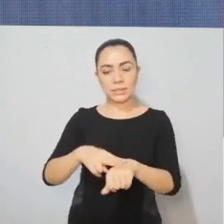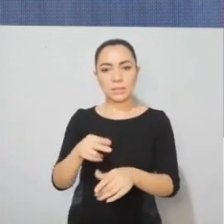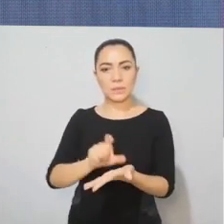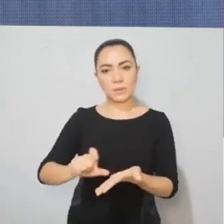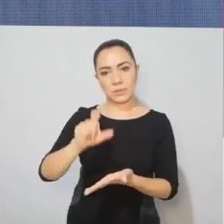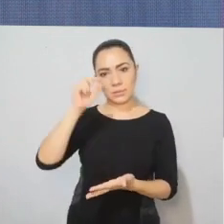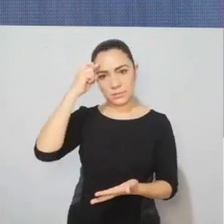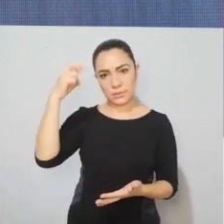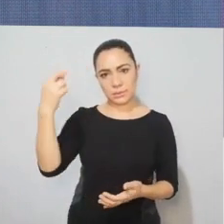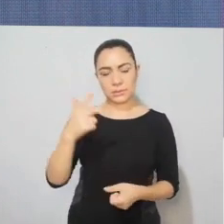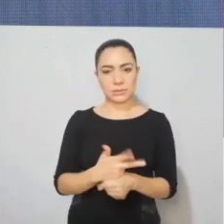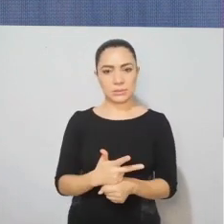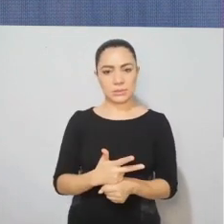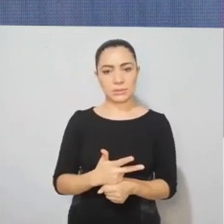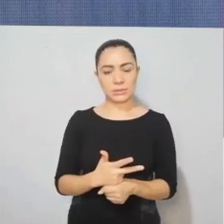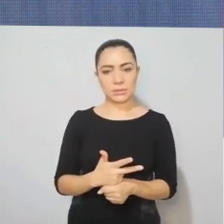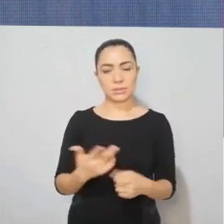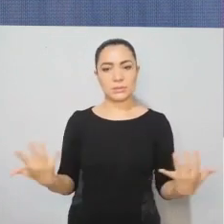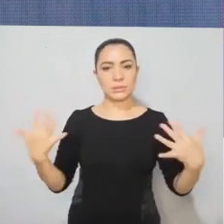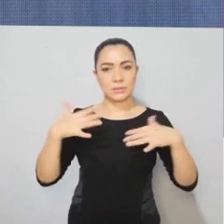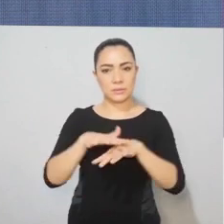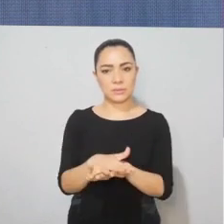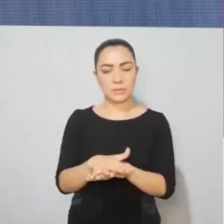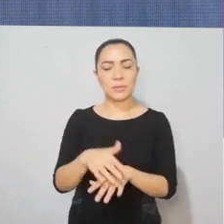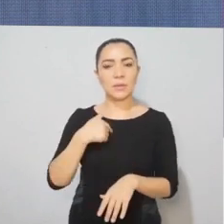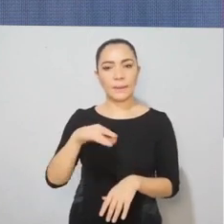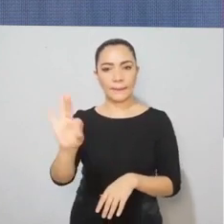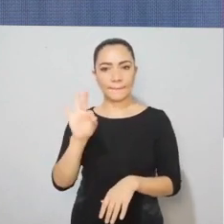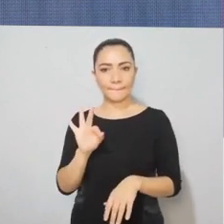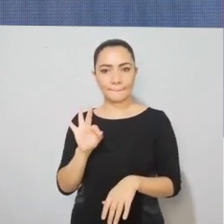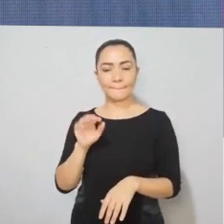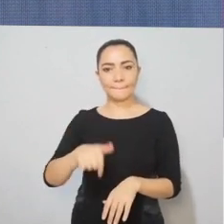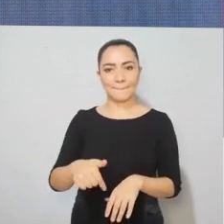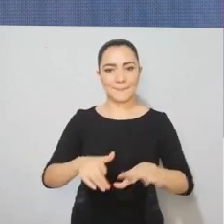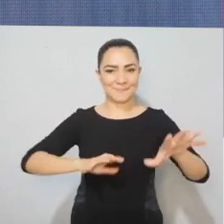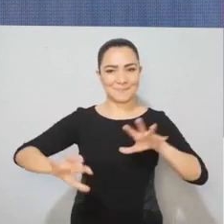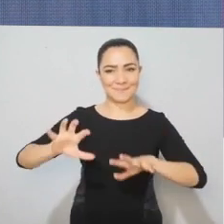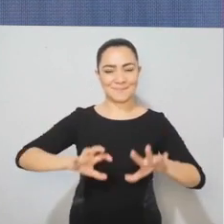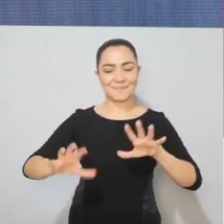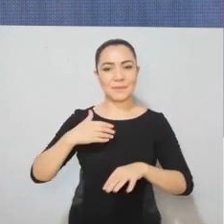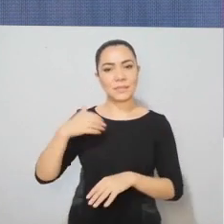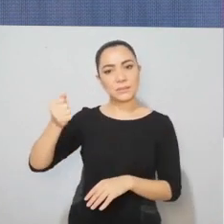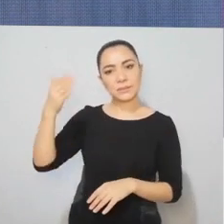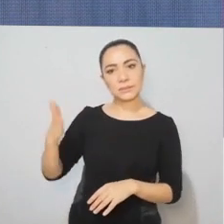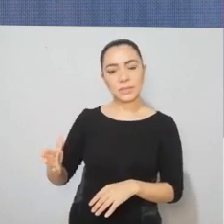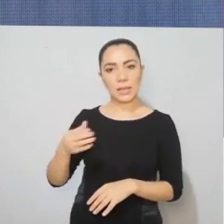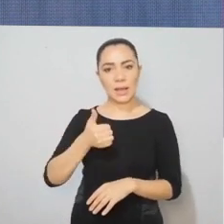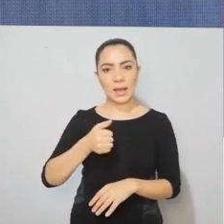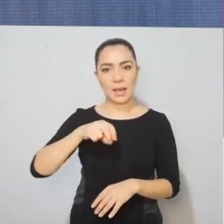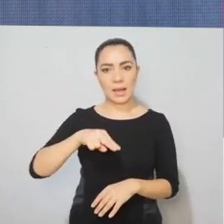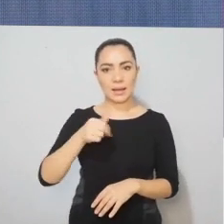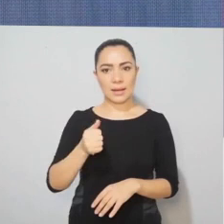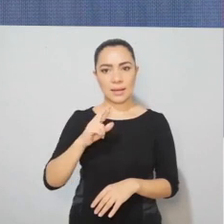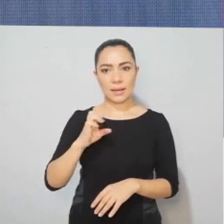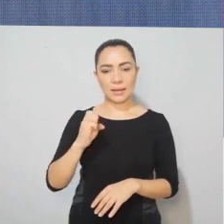Guatemala, en su afán de la inclusión, ha invitado para esta actividad a la licenciada Ana Rebeca Sánchez